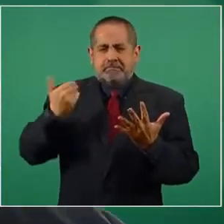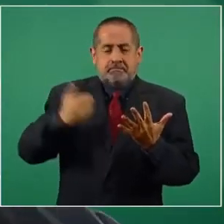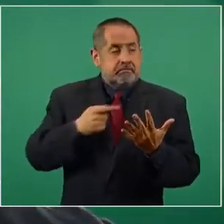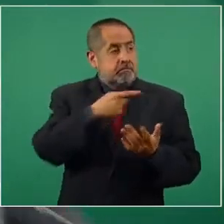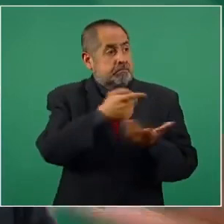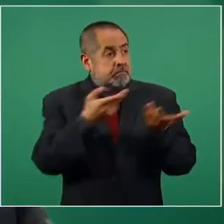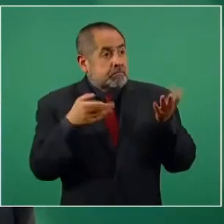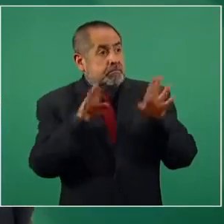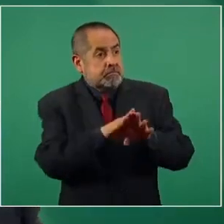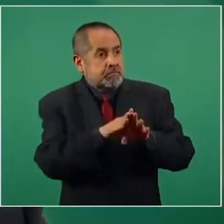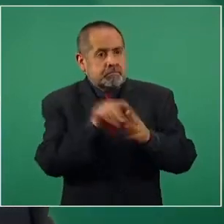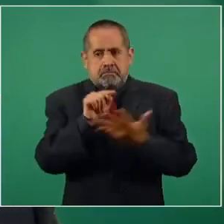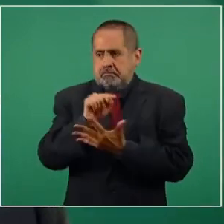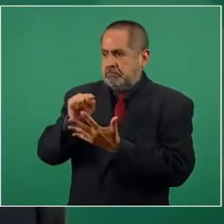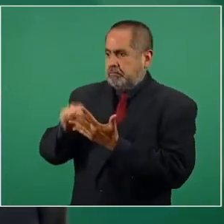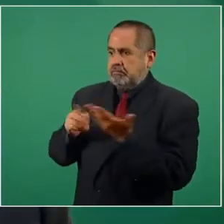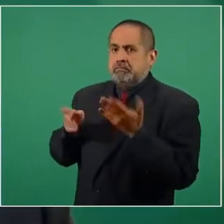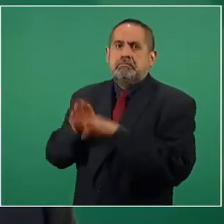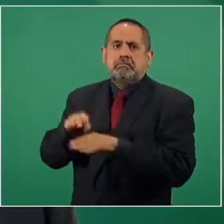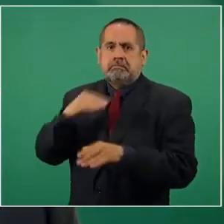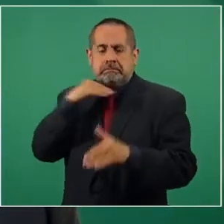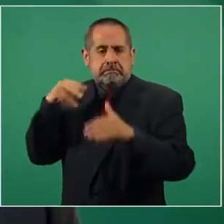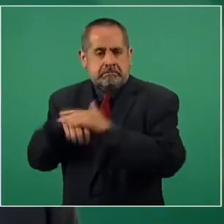ingenio, es ruina.